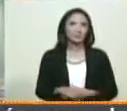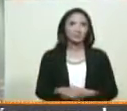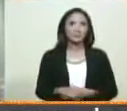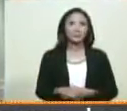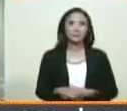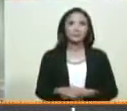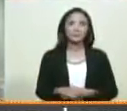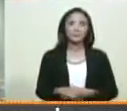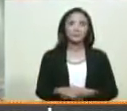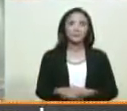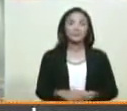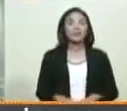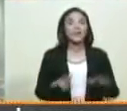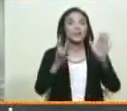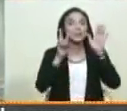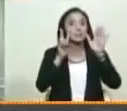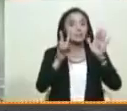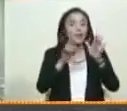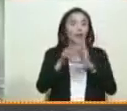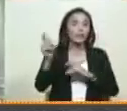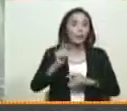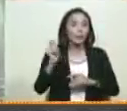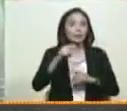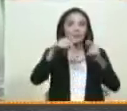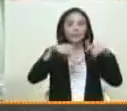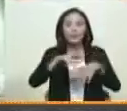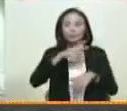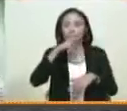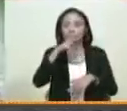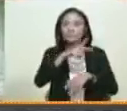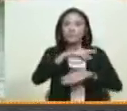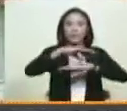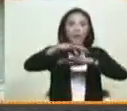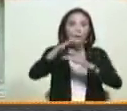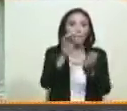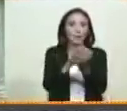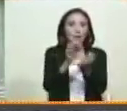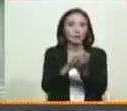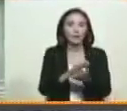y en 7 meses ha destruido la isla.